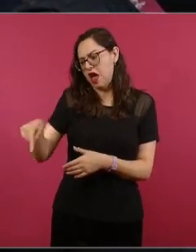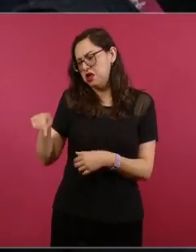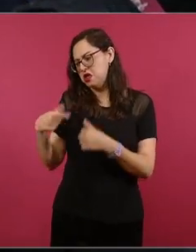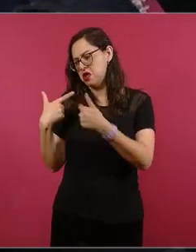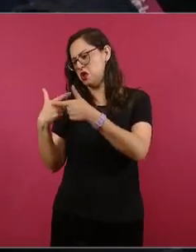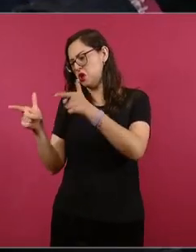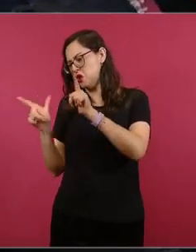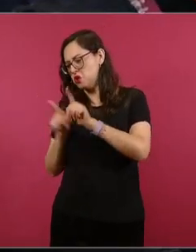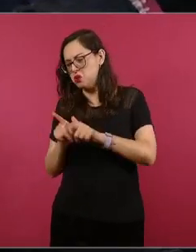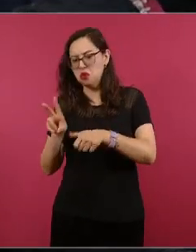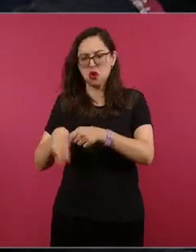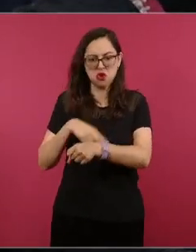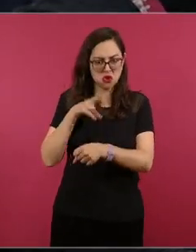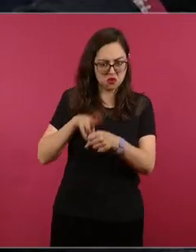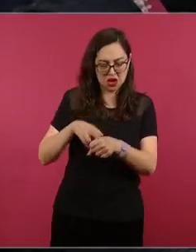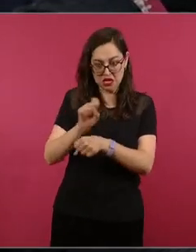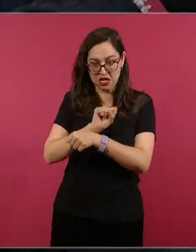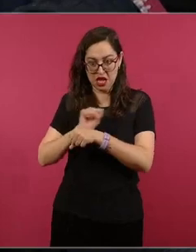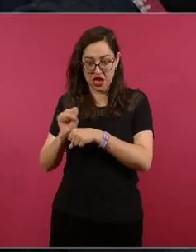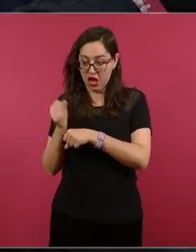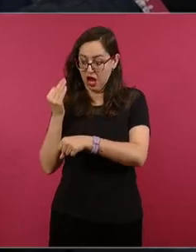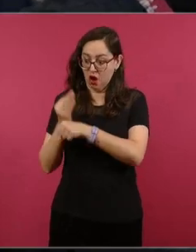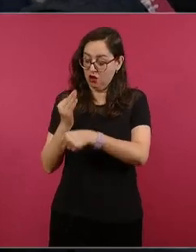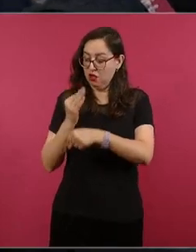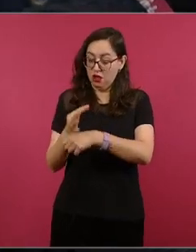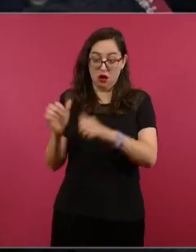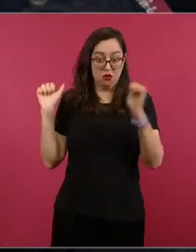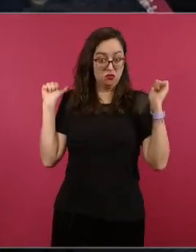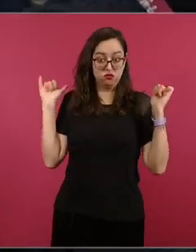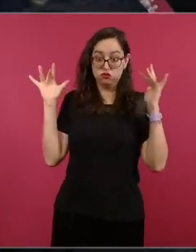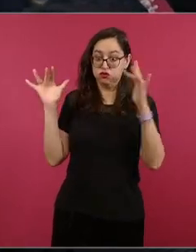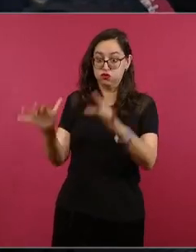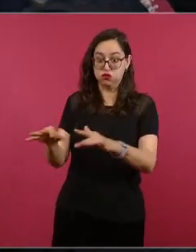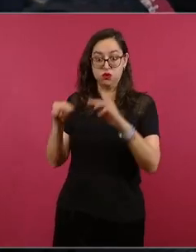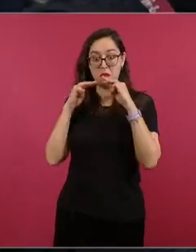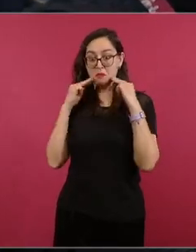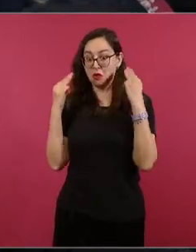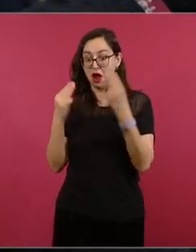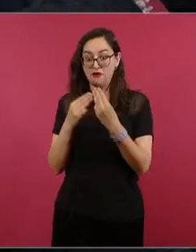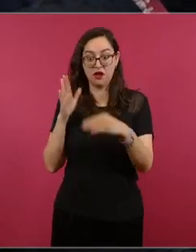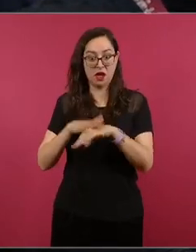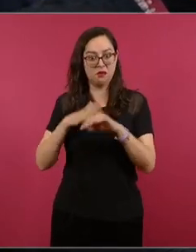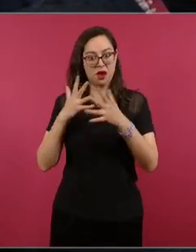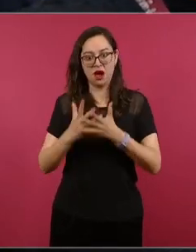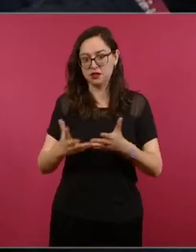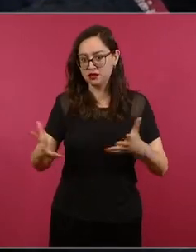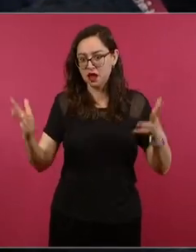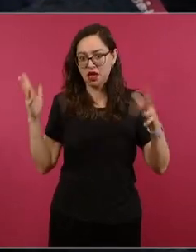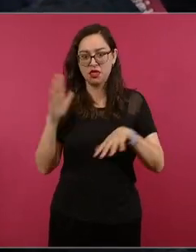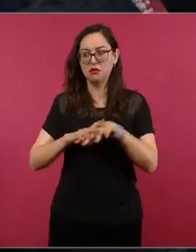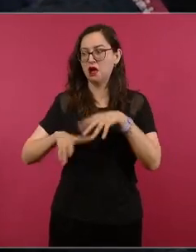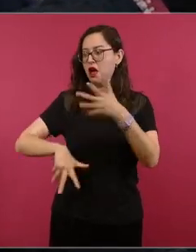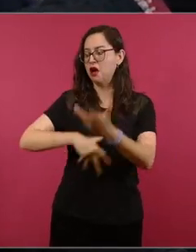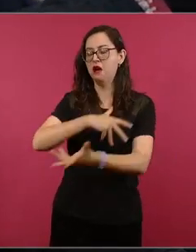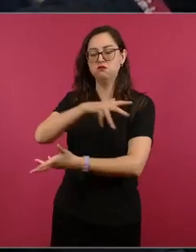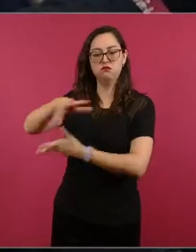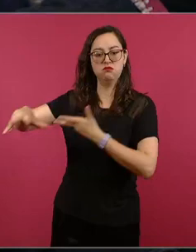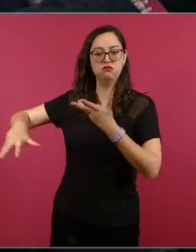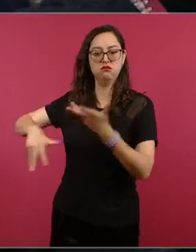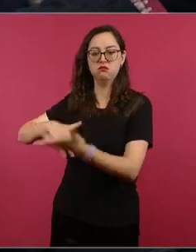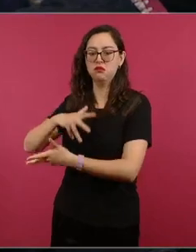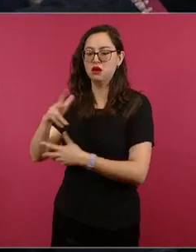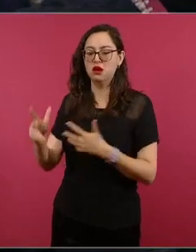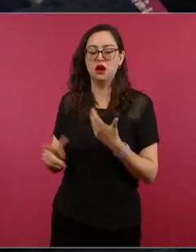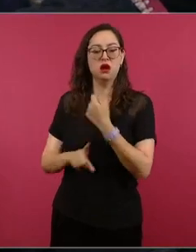algunos delitos, se está alertando sobre la llegada de un grupo criminal un tanto más grande que pudiera generar pues más cuestiones